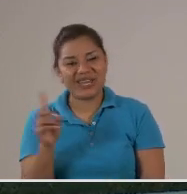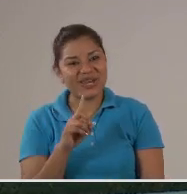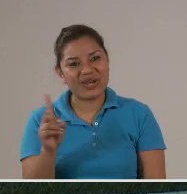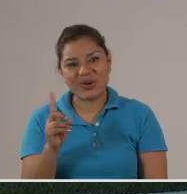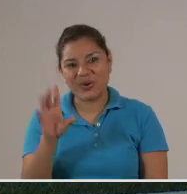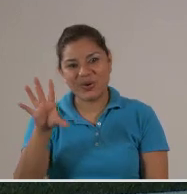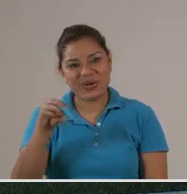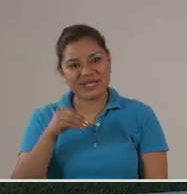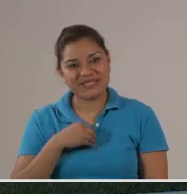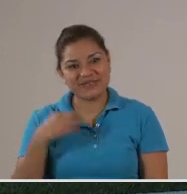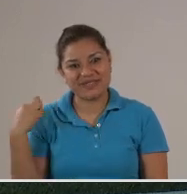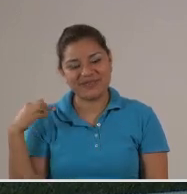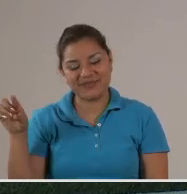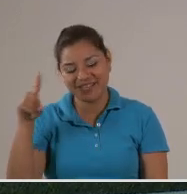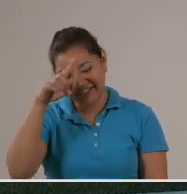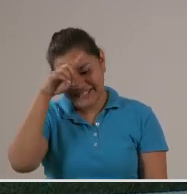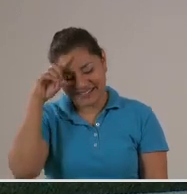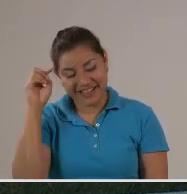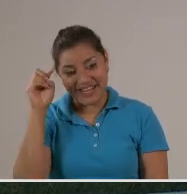azúcar en el